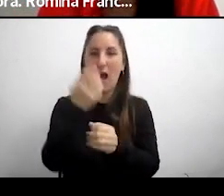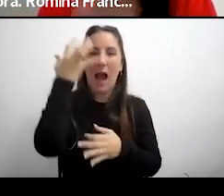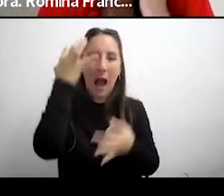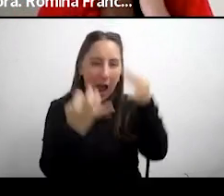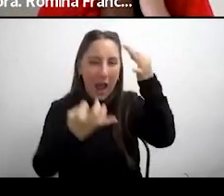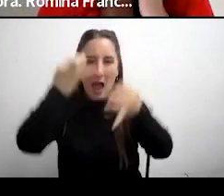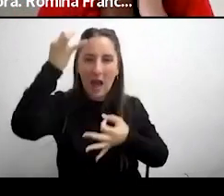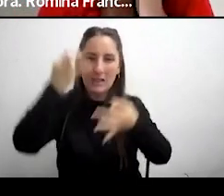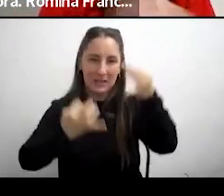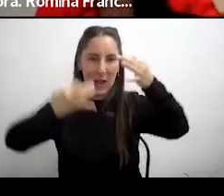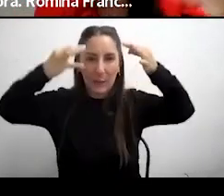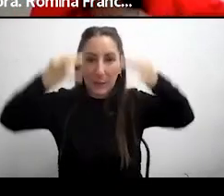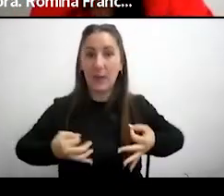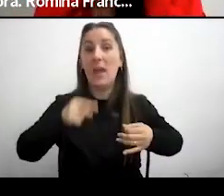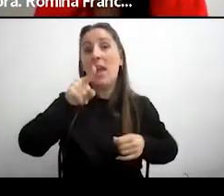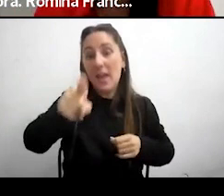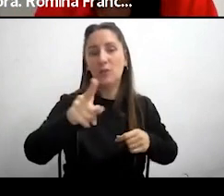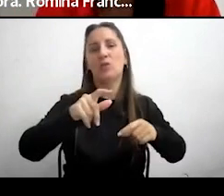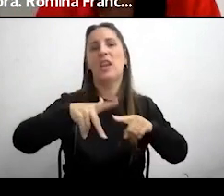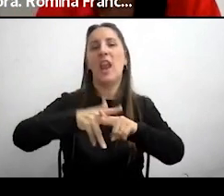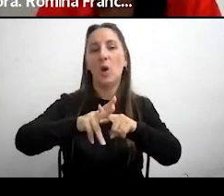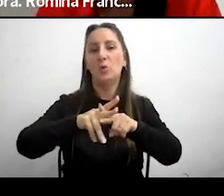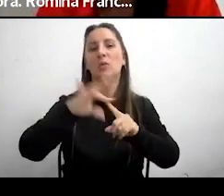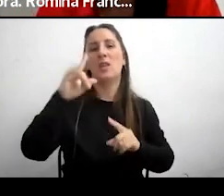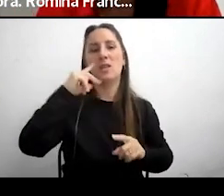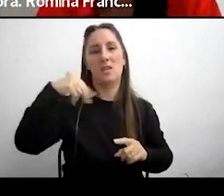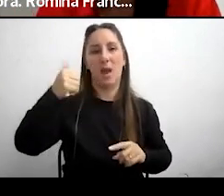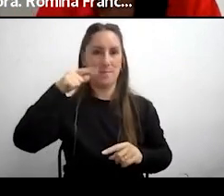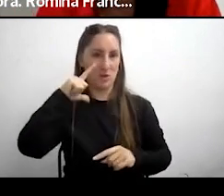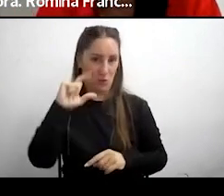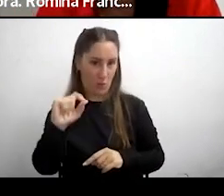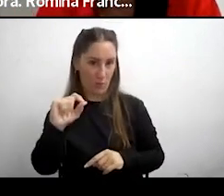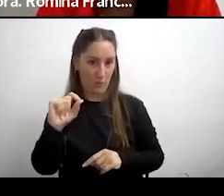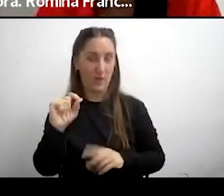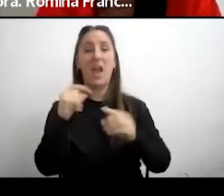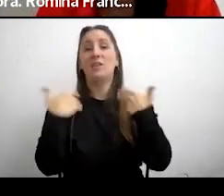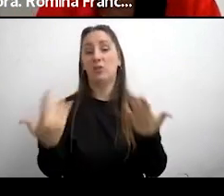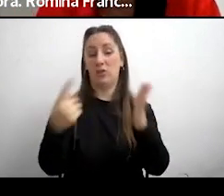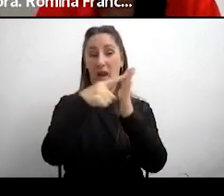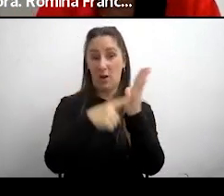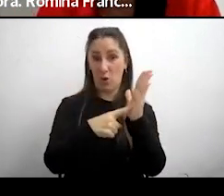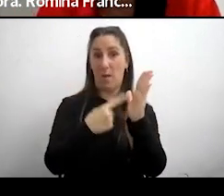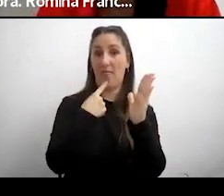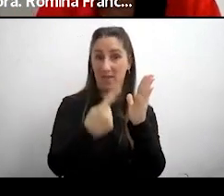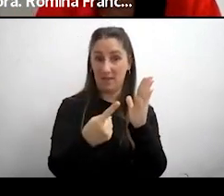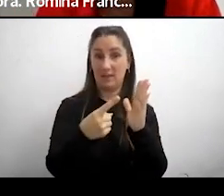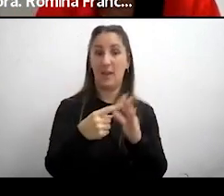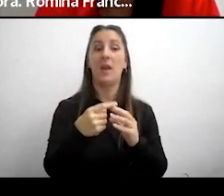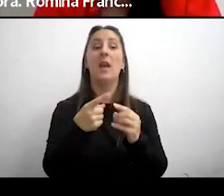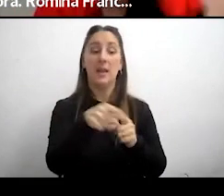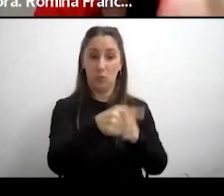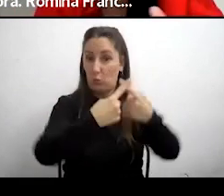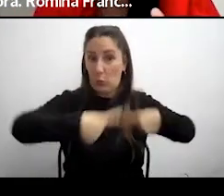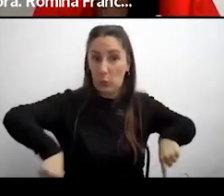reflejado seguramente en el ajuste dinámico que ahora después vamos a ver. Entonces la misma norma nos dice, cuando esté bien